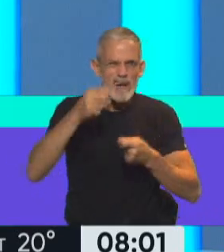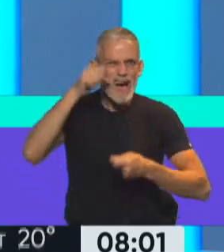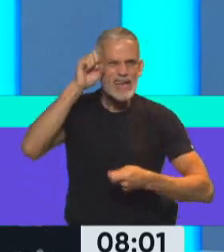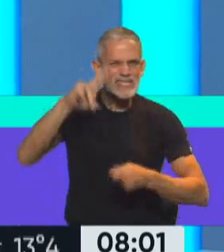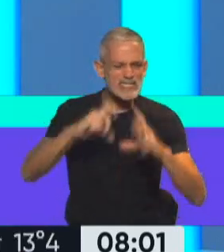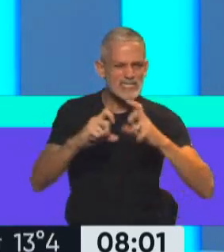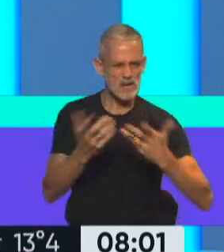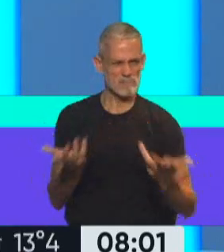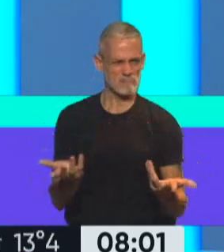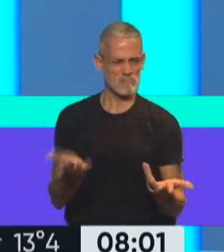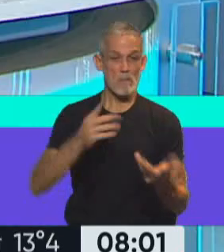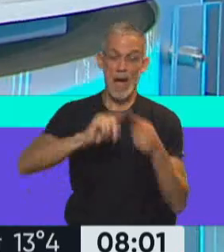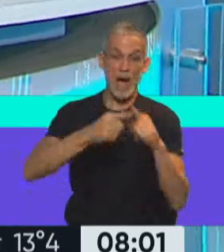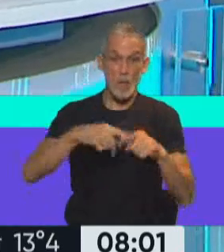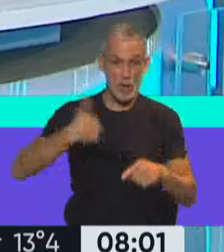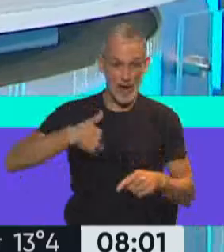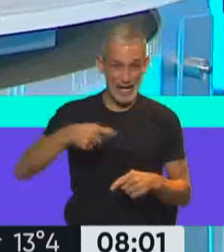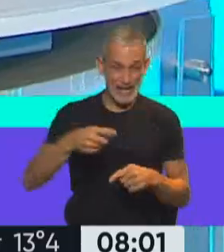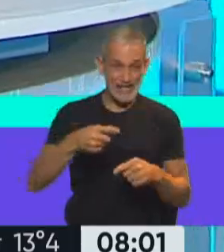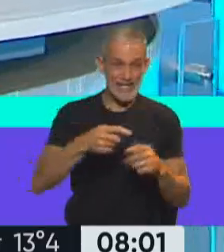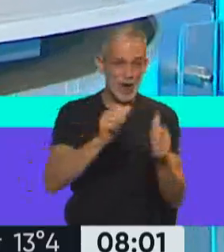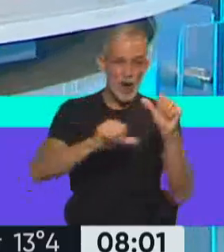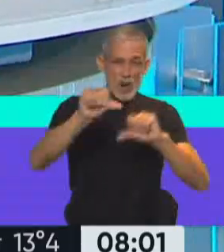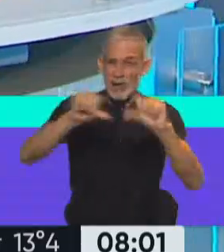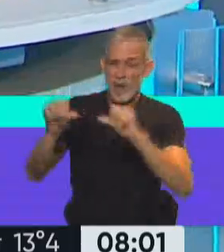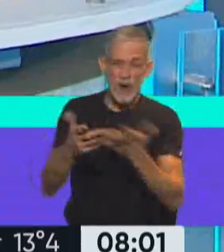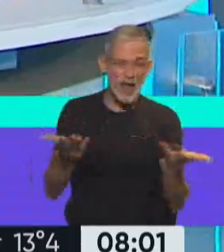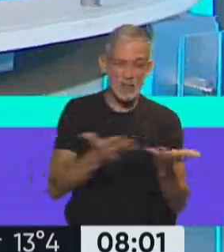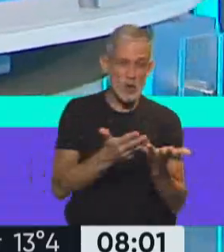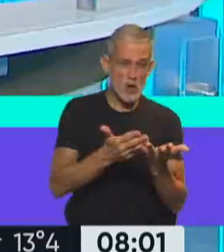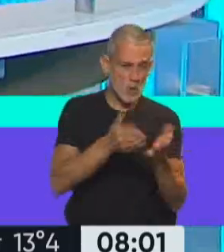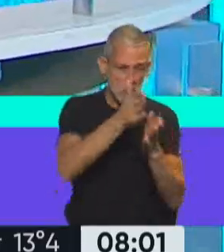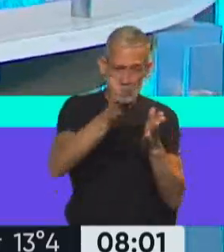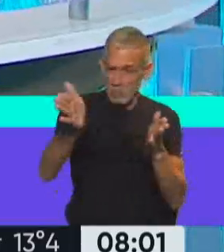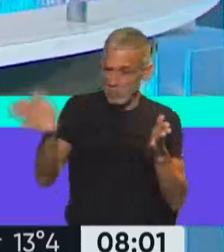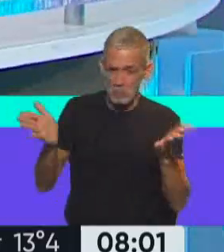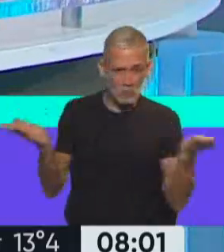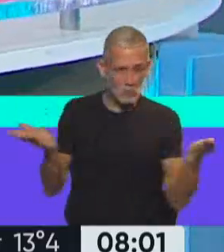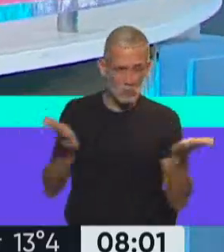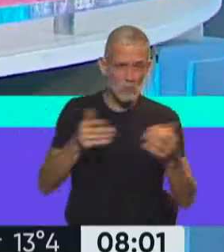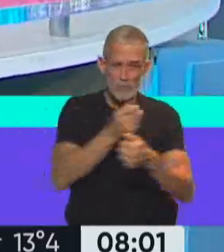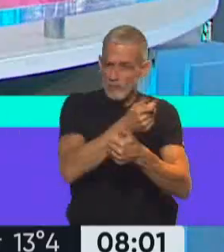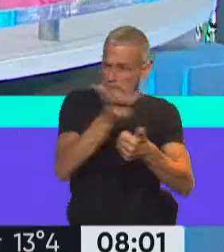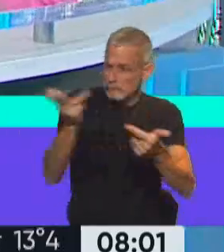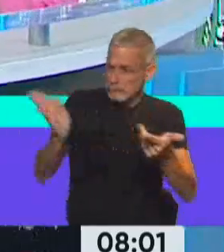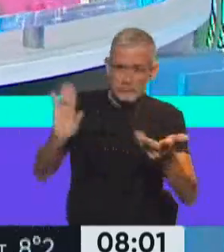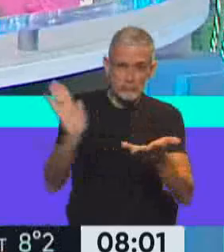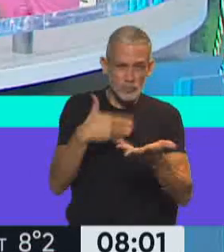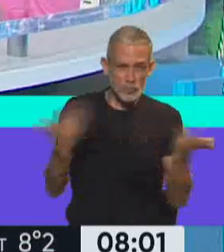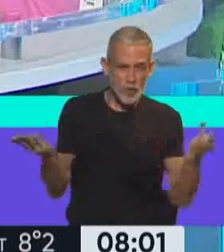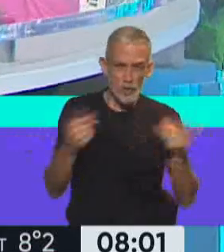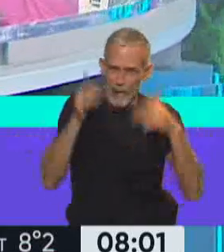Pfizer. Realmente el acuerdo de la Argentina con los laboratorios fue multilateral, se abrieron todas las ventanas